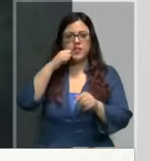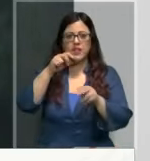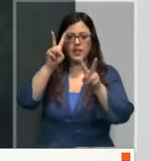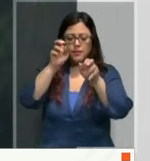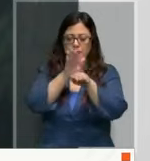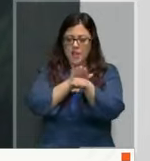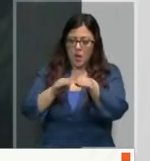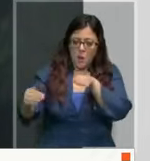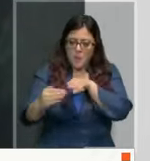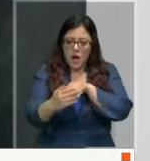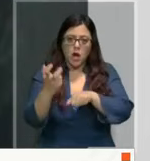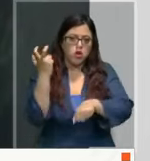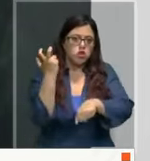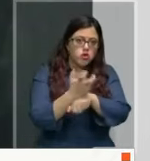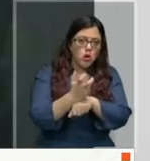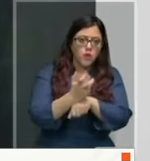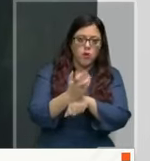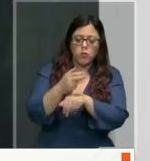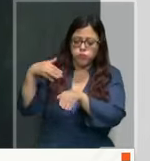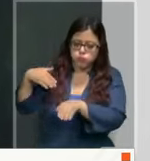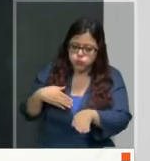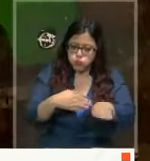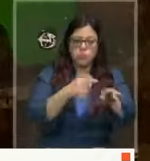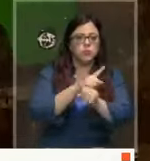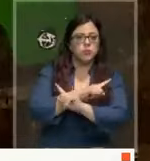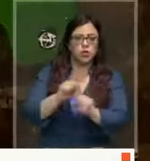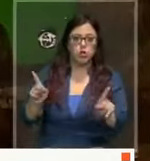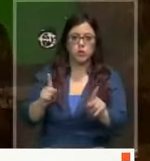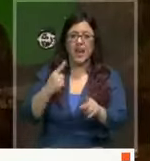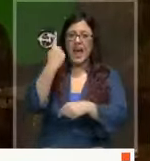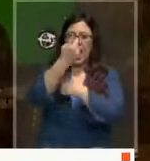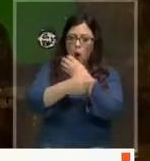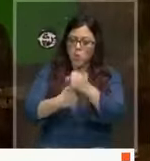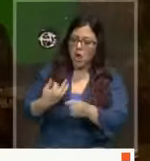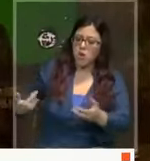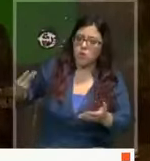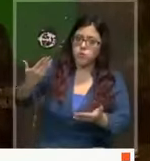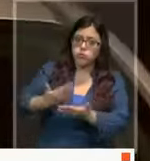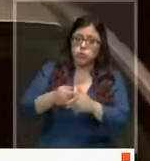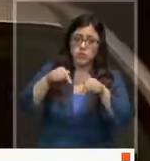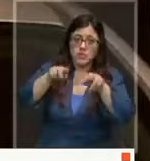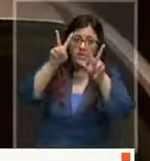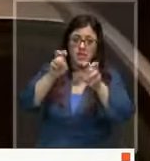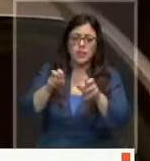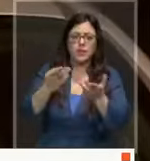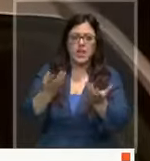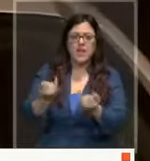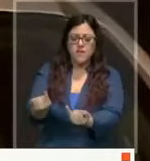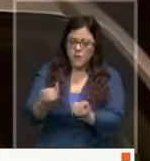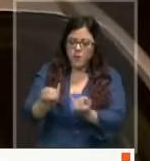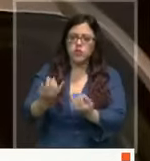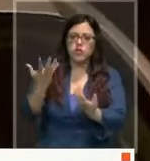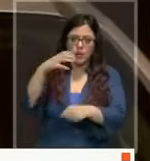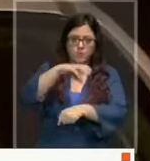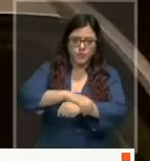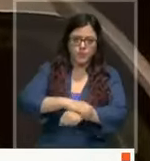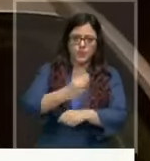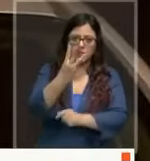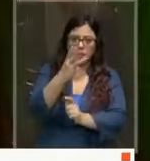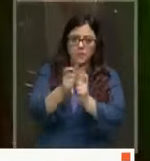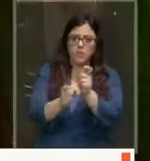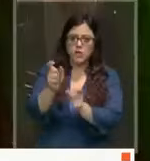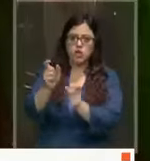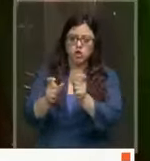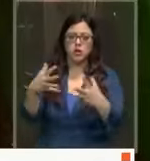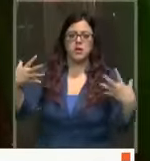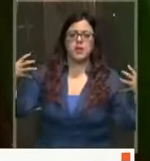encerrona, asalto, menos de una persecución. A casi un año de este caso, hoy los antecedentes permitieron detener a tres personas quienes